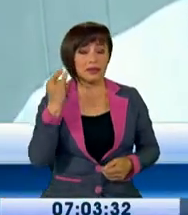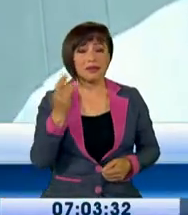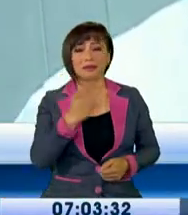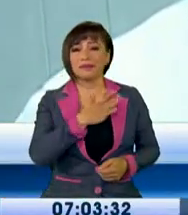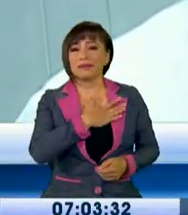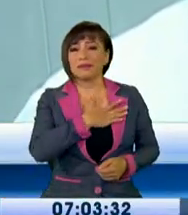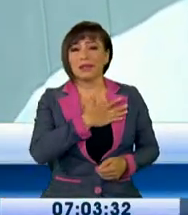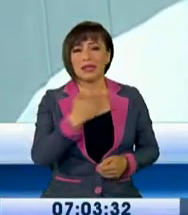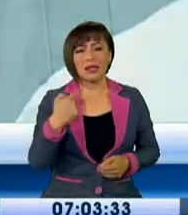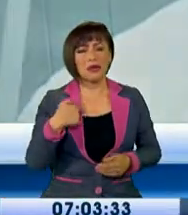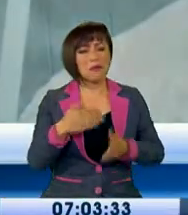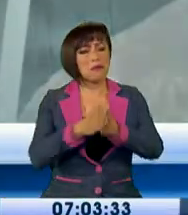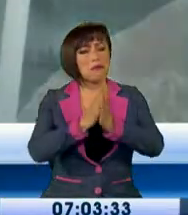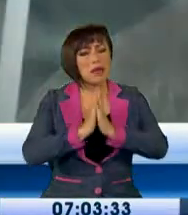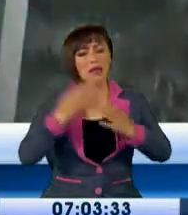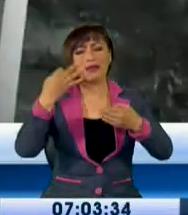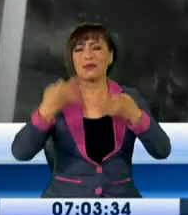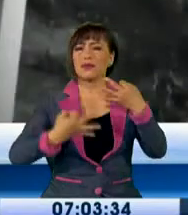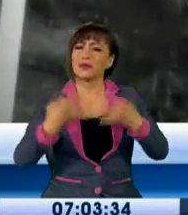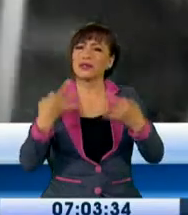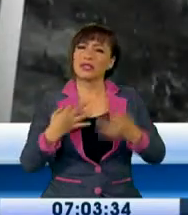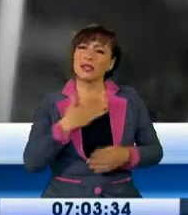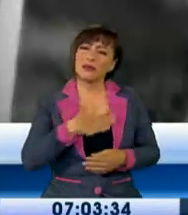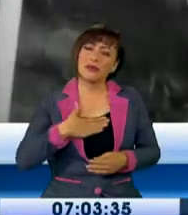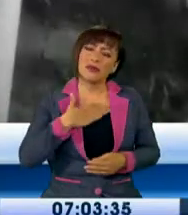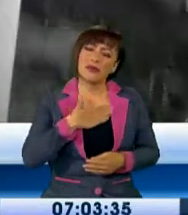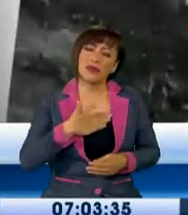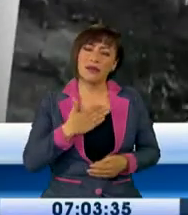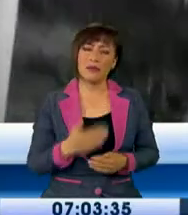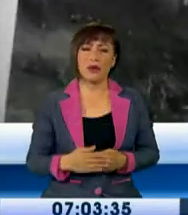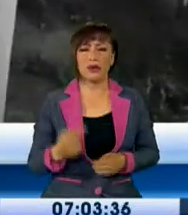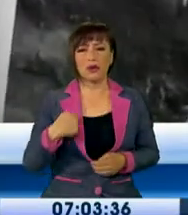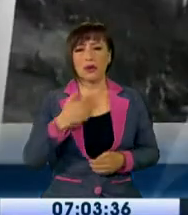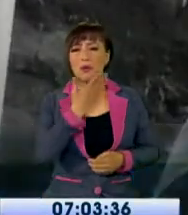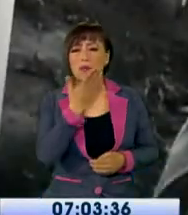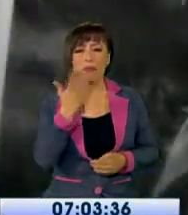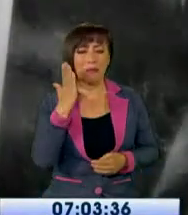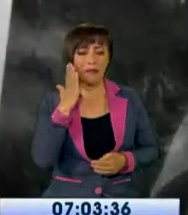como madrina pido que se haga justicia para mi ahijada.